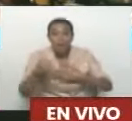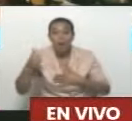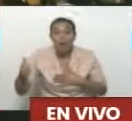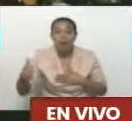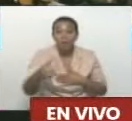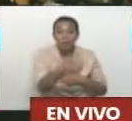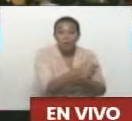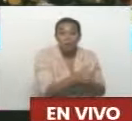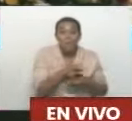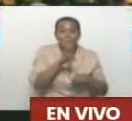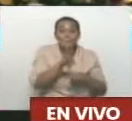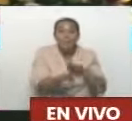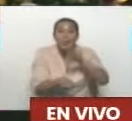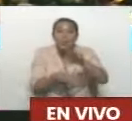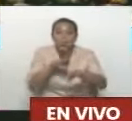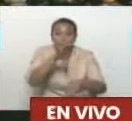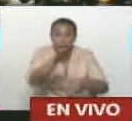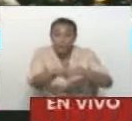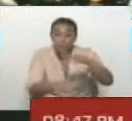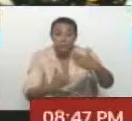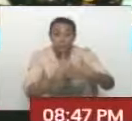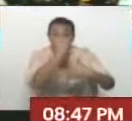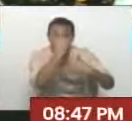manera progresiva todos los proyectos.